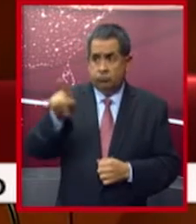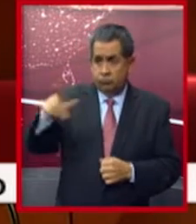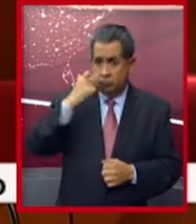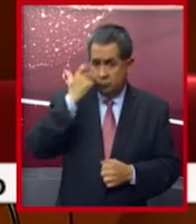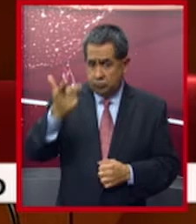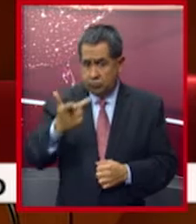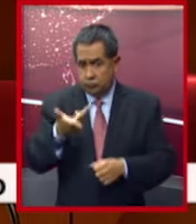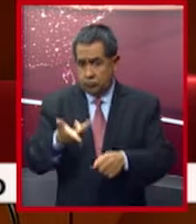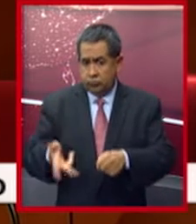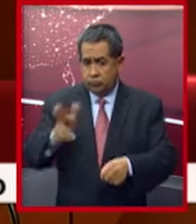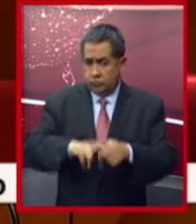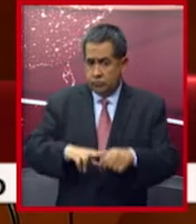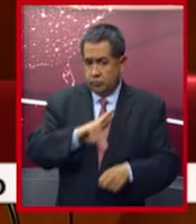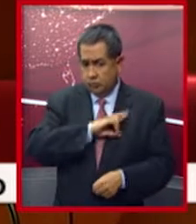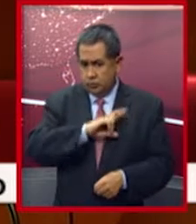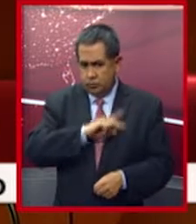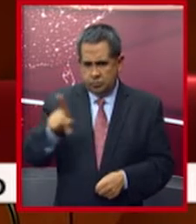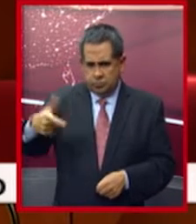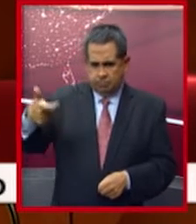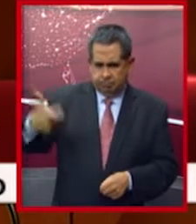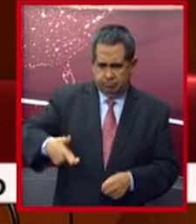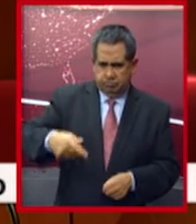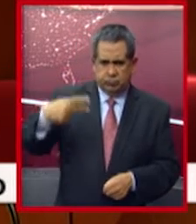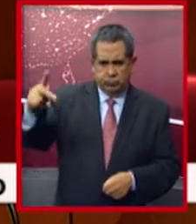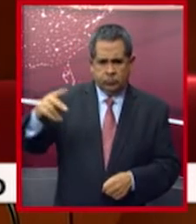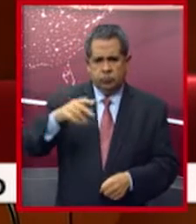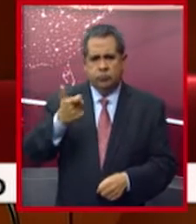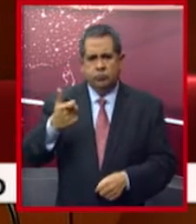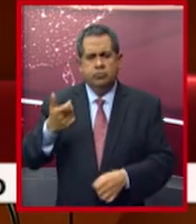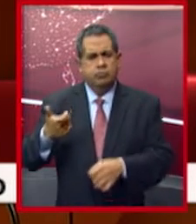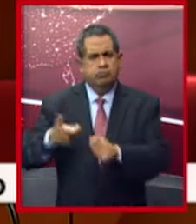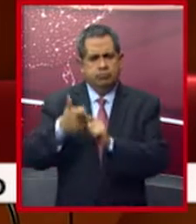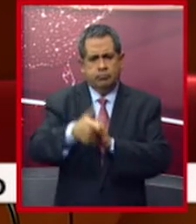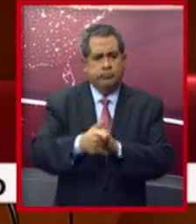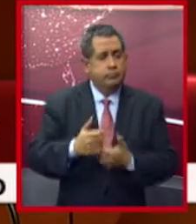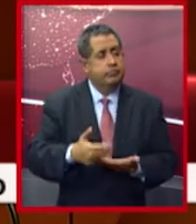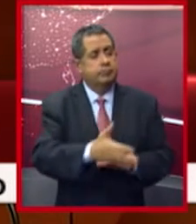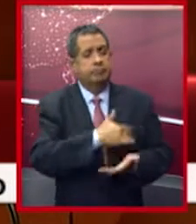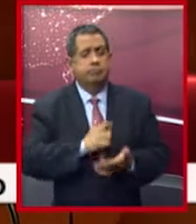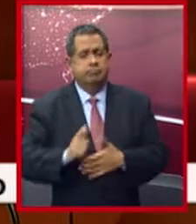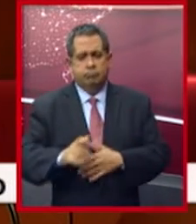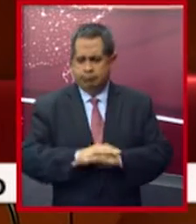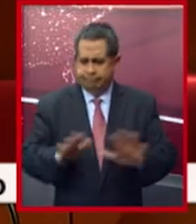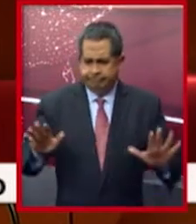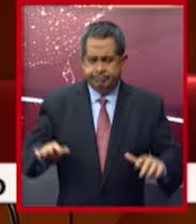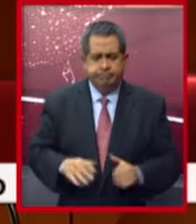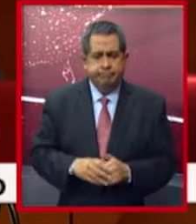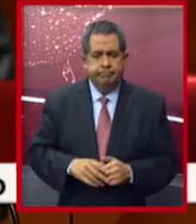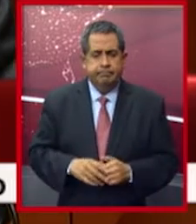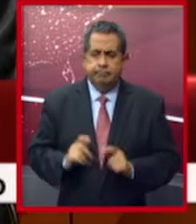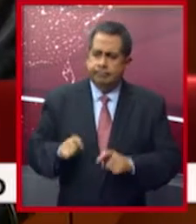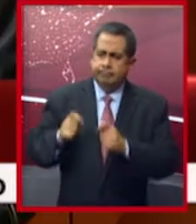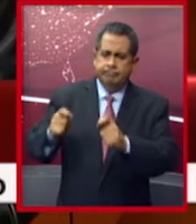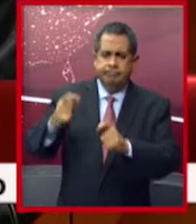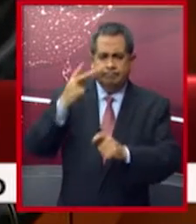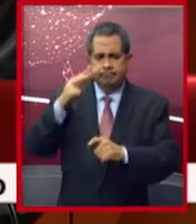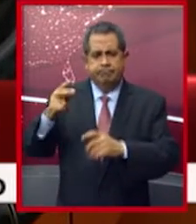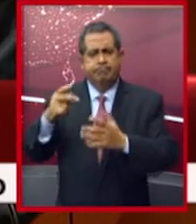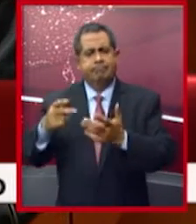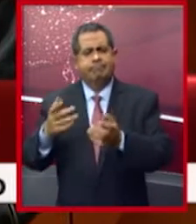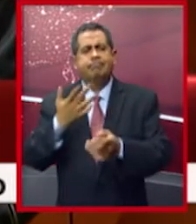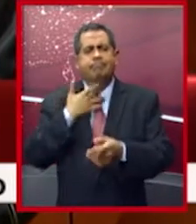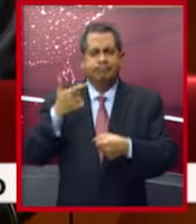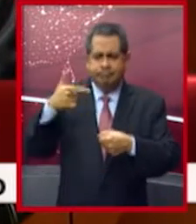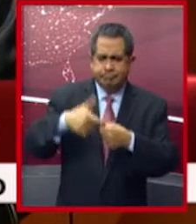hospital privado, que lo paguen con su dinero, no con el de la gente. eliminar viáticos, gasolinas